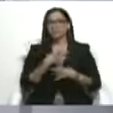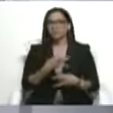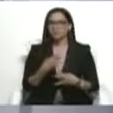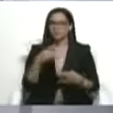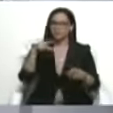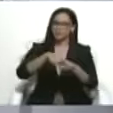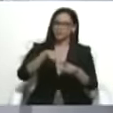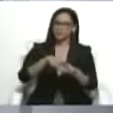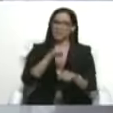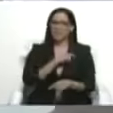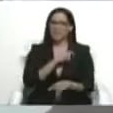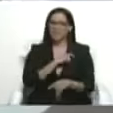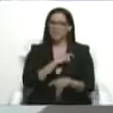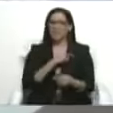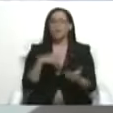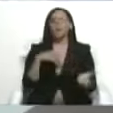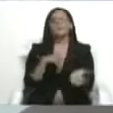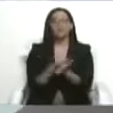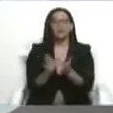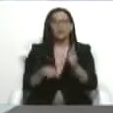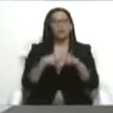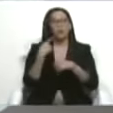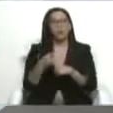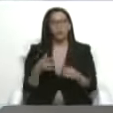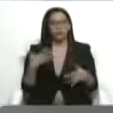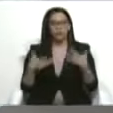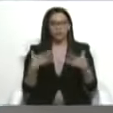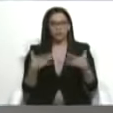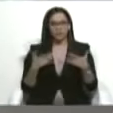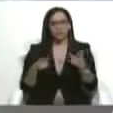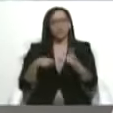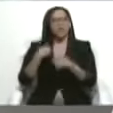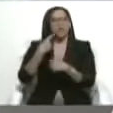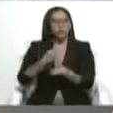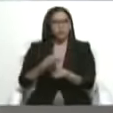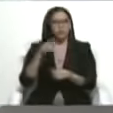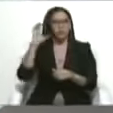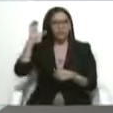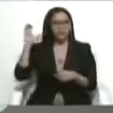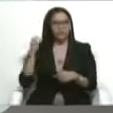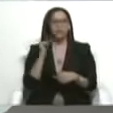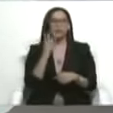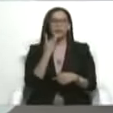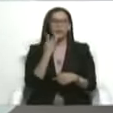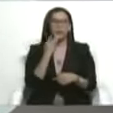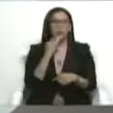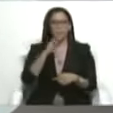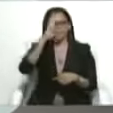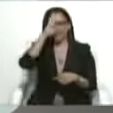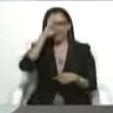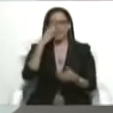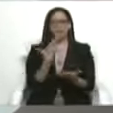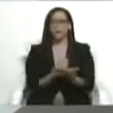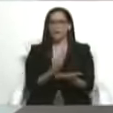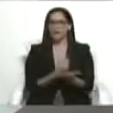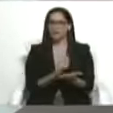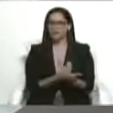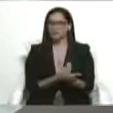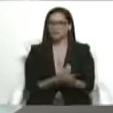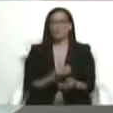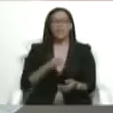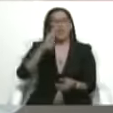enero. Ocurrieron otros eventos en otros estados, como por ejemplo Barinas y Monagas. En el caso de